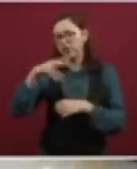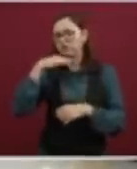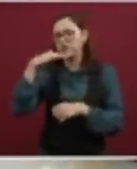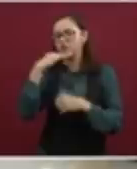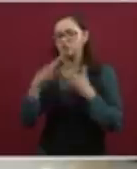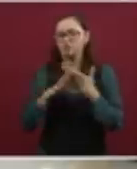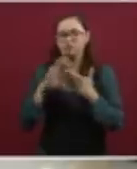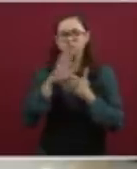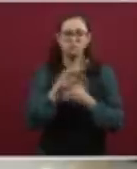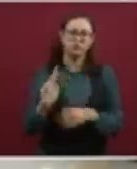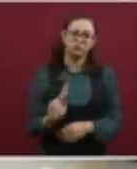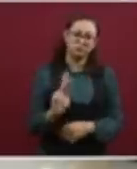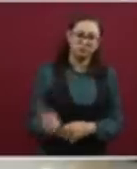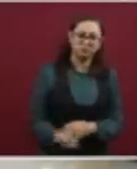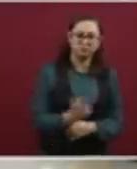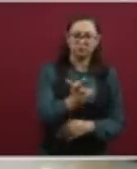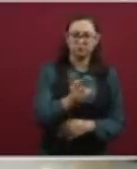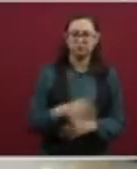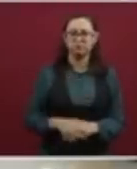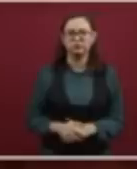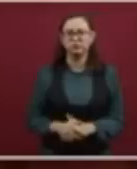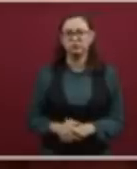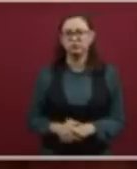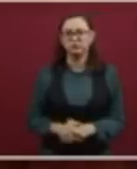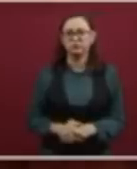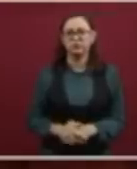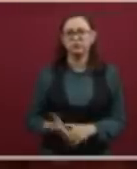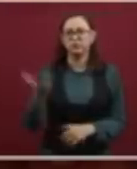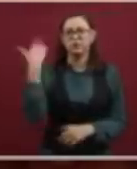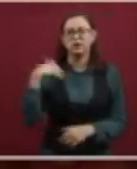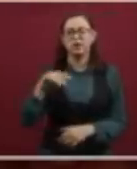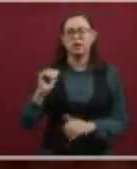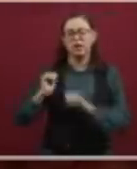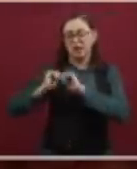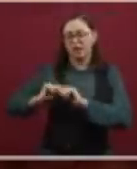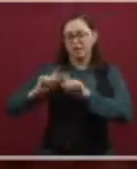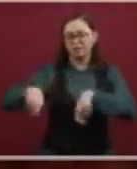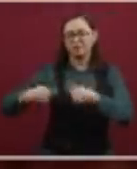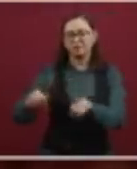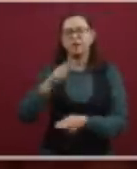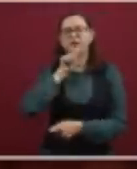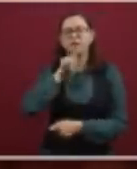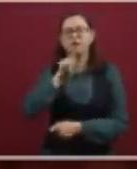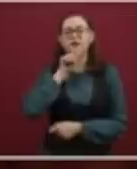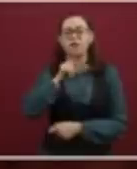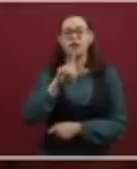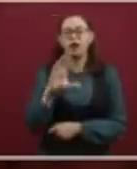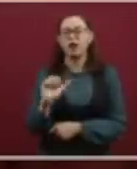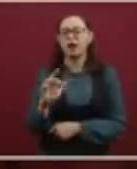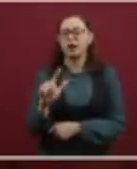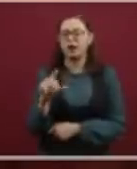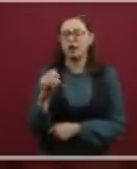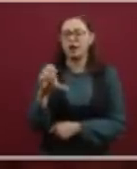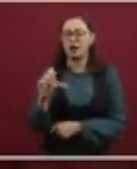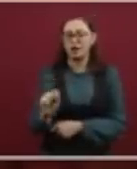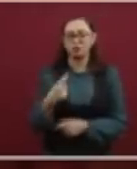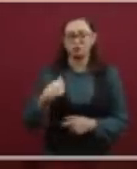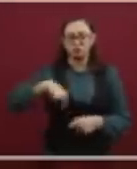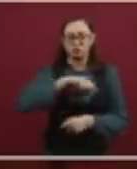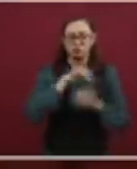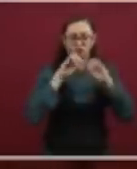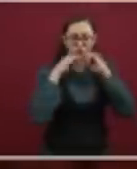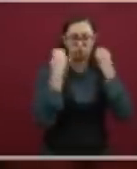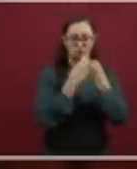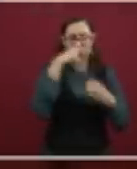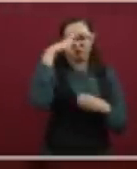la siguiente. Van sobre el caso del delegado de Jalisco, Carlos Lomelí Bolaños. Pues en Mexicanos contra la Corrupción